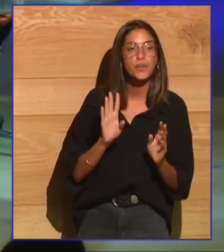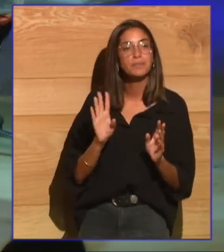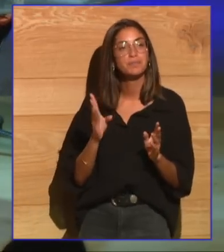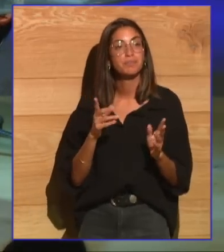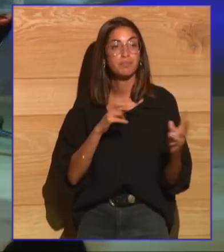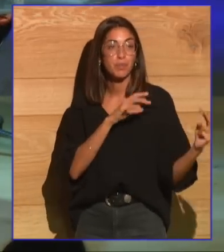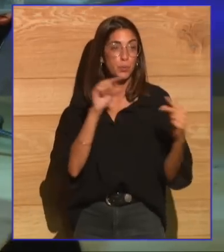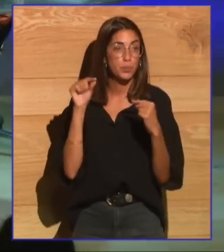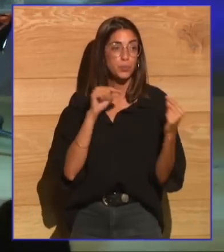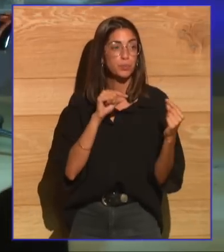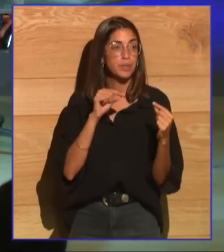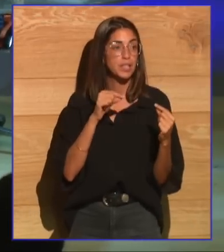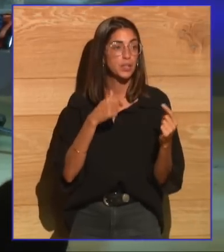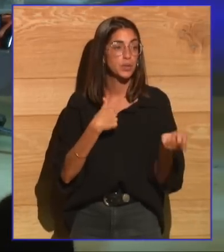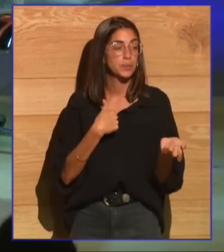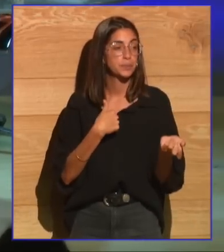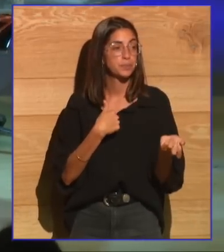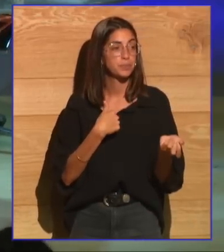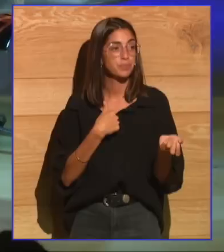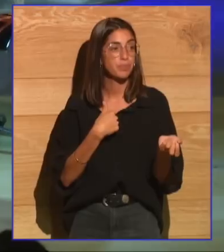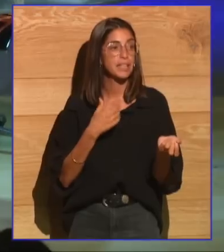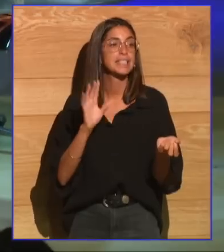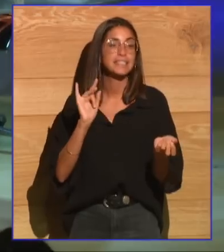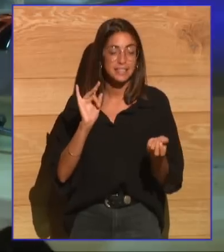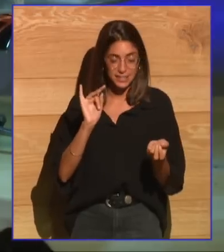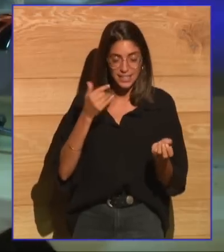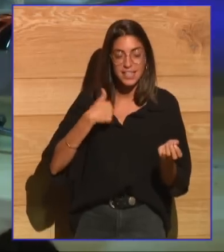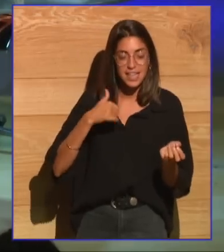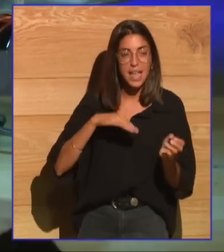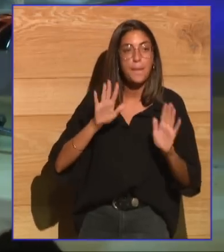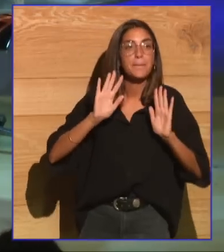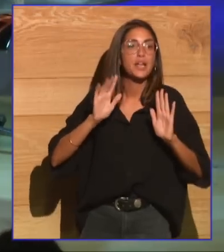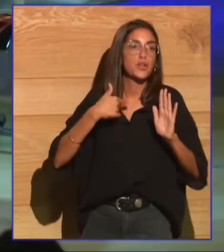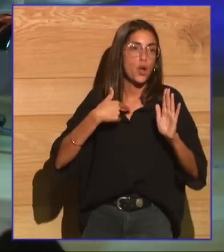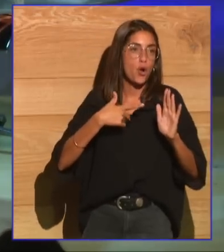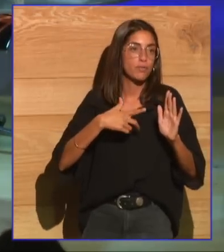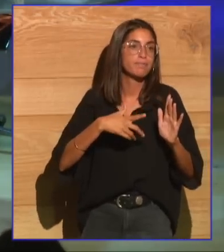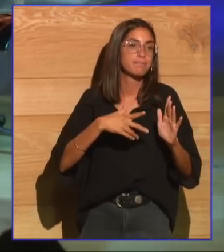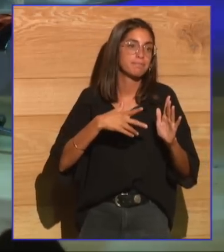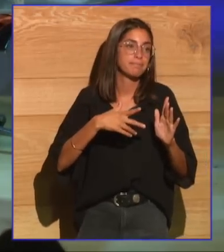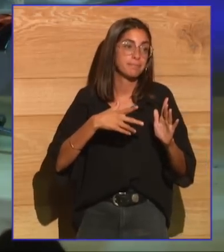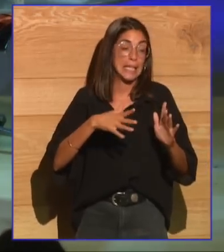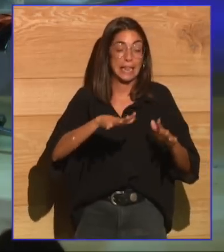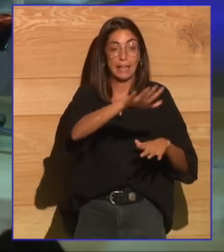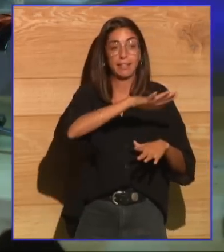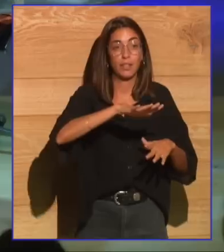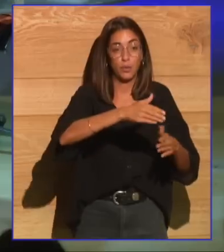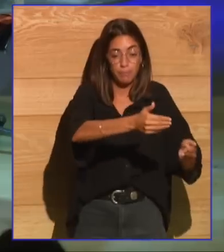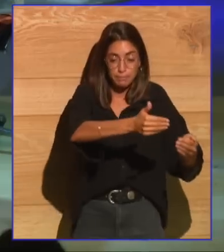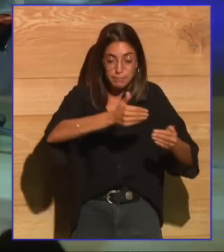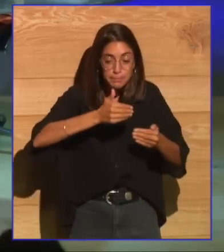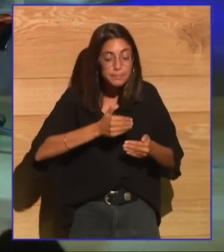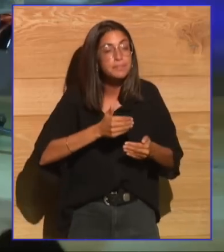he dicho como bueno pero yo pero extrapolando llevándolo a tu terreno